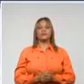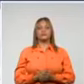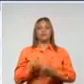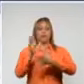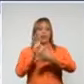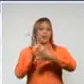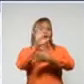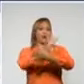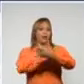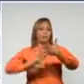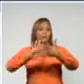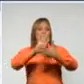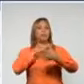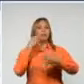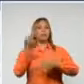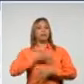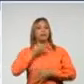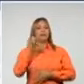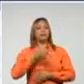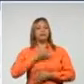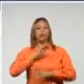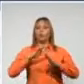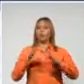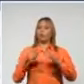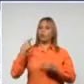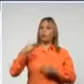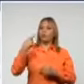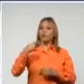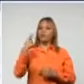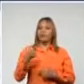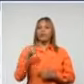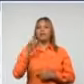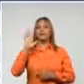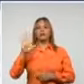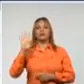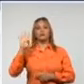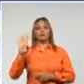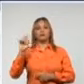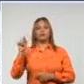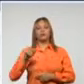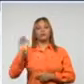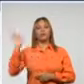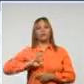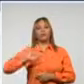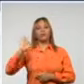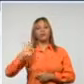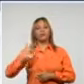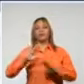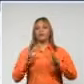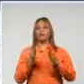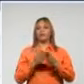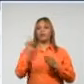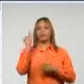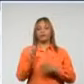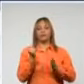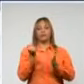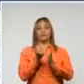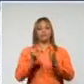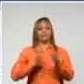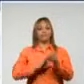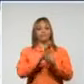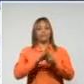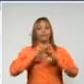todos los días, se mantiene aportando prácticamente el 54% de todos los casos del mundo,